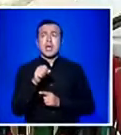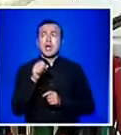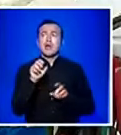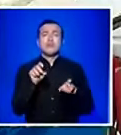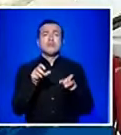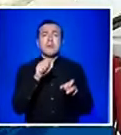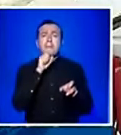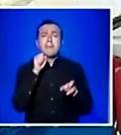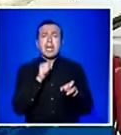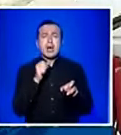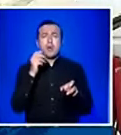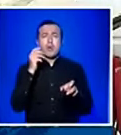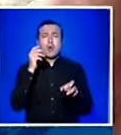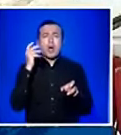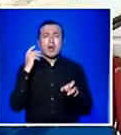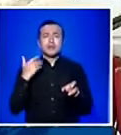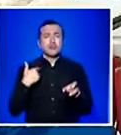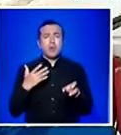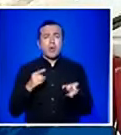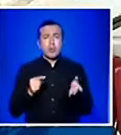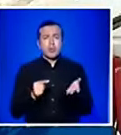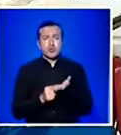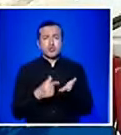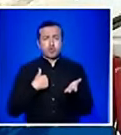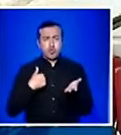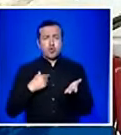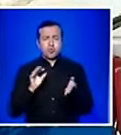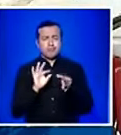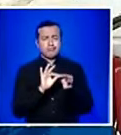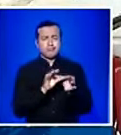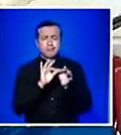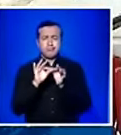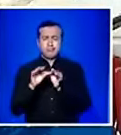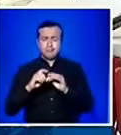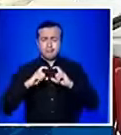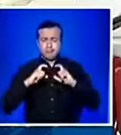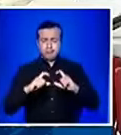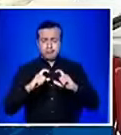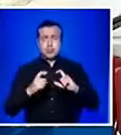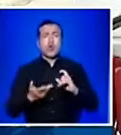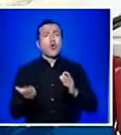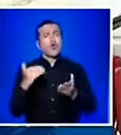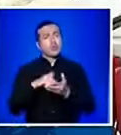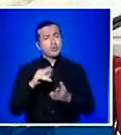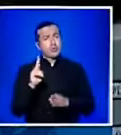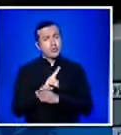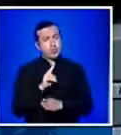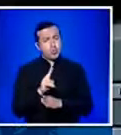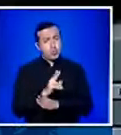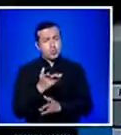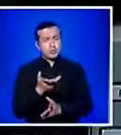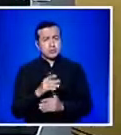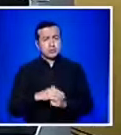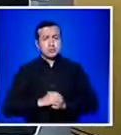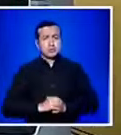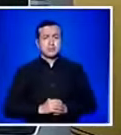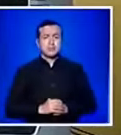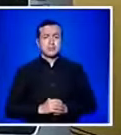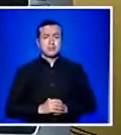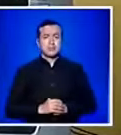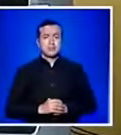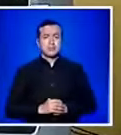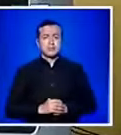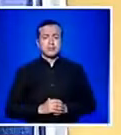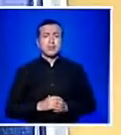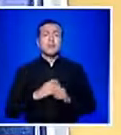llama el adaptador del Bluetooth. Y con eso se les da vida a los equipos antiguos. Manifiesta